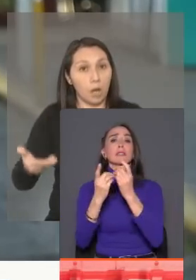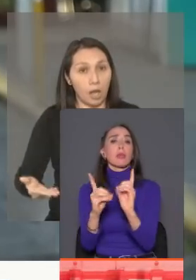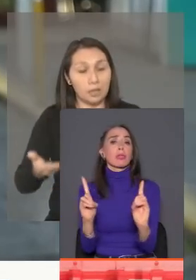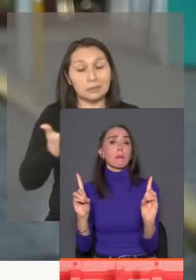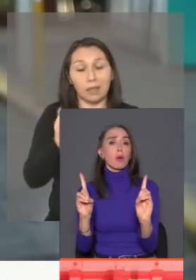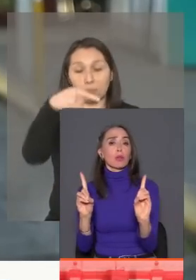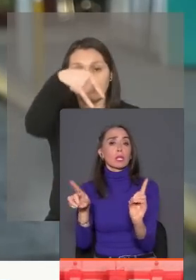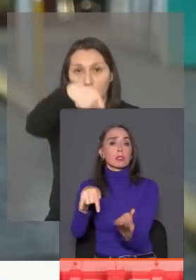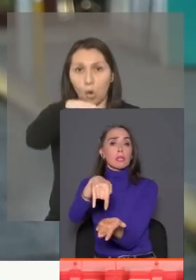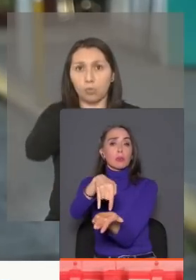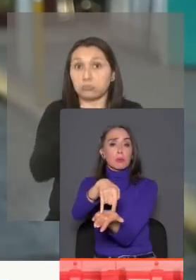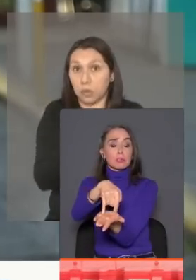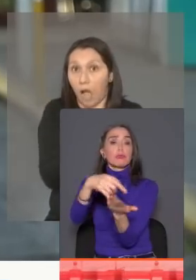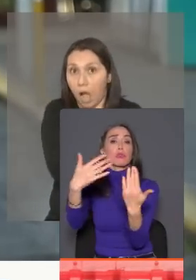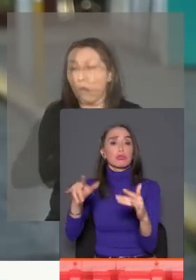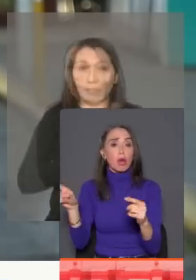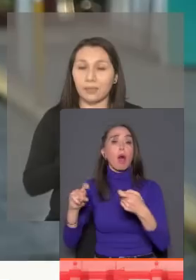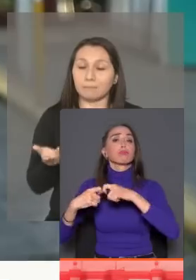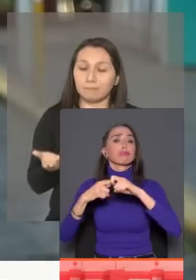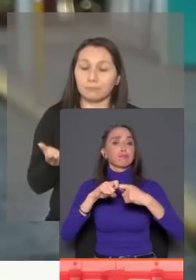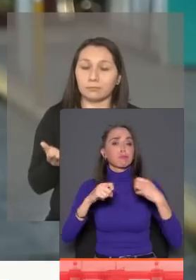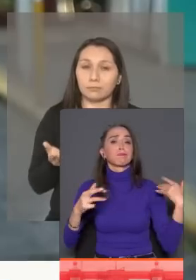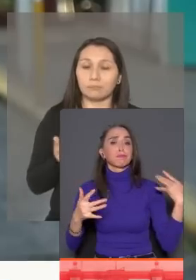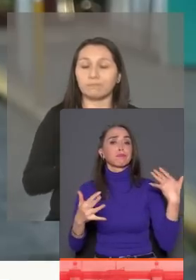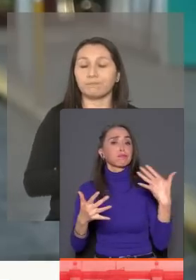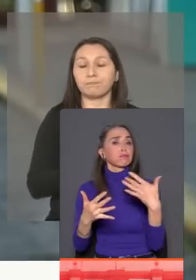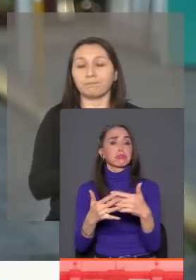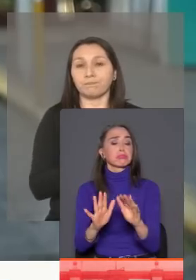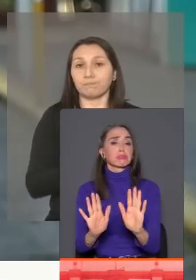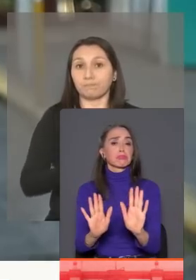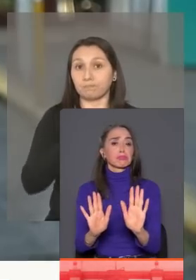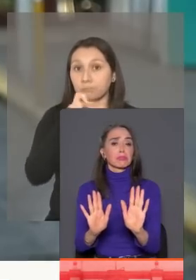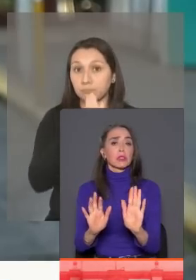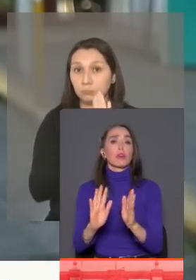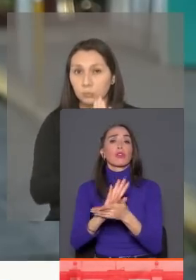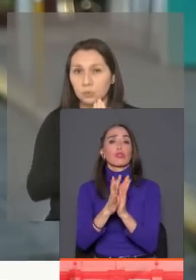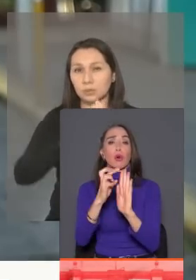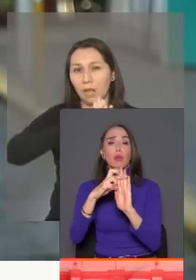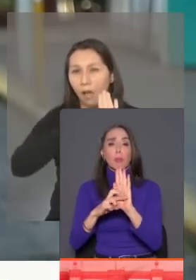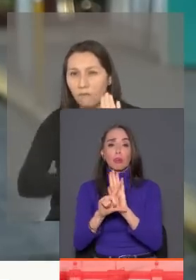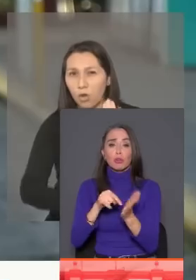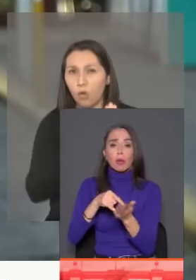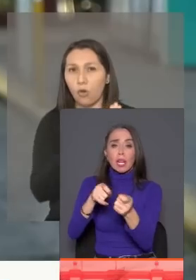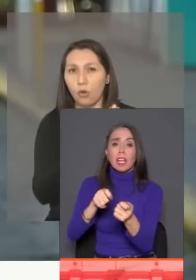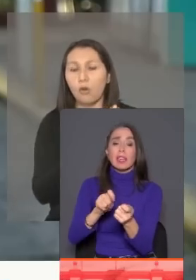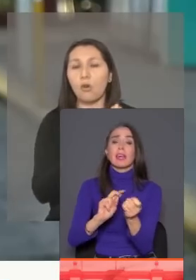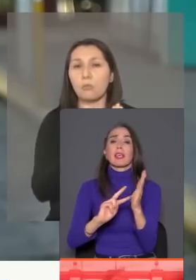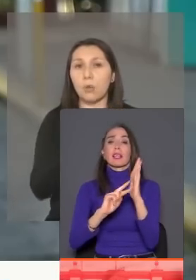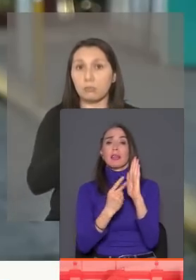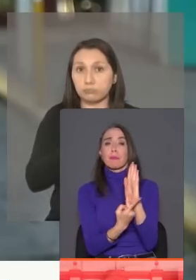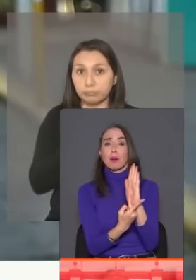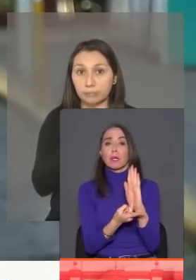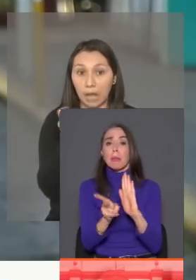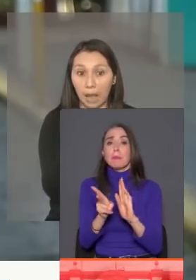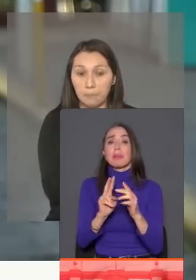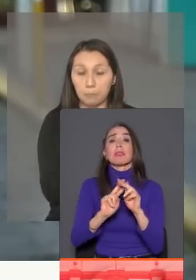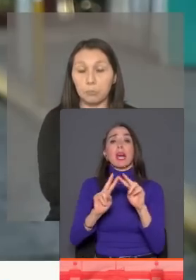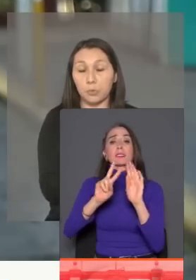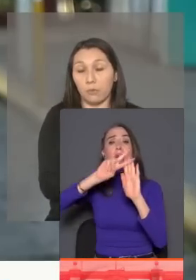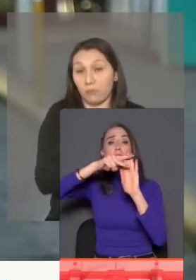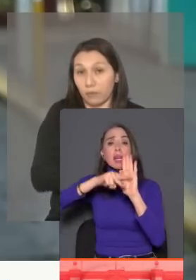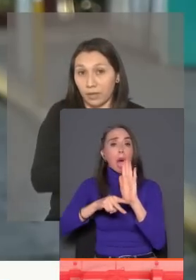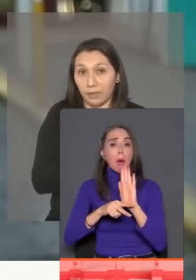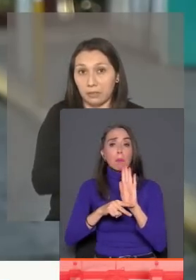sostener el congreso que ya la está teniendo de hecho un proyecto reforma que habilite cambios la verdad es que